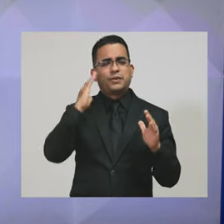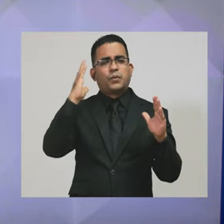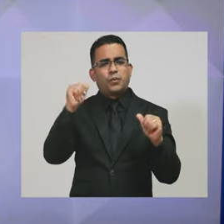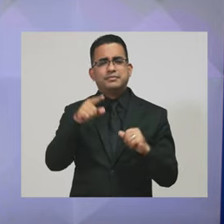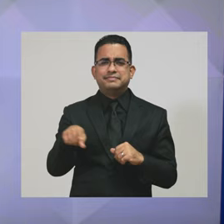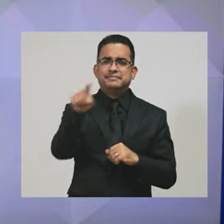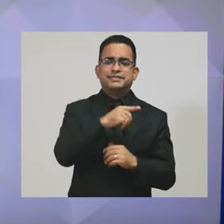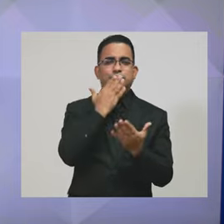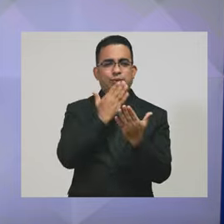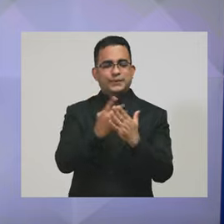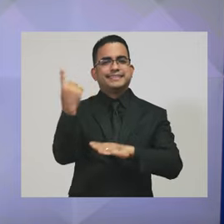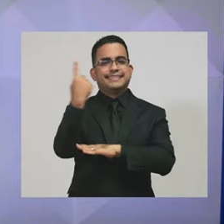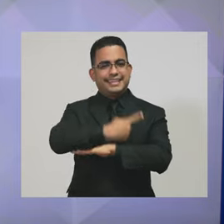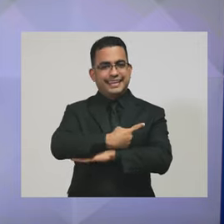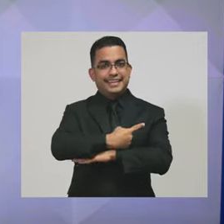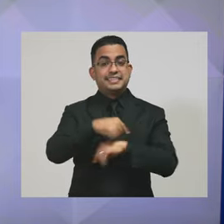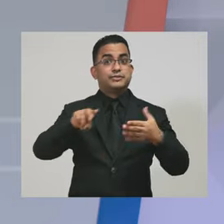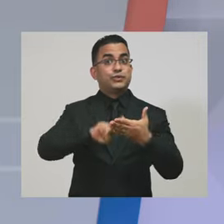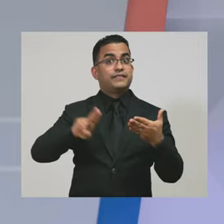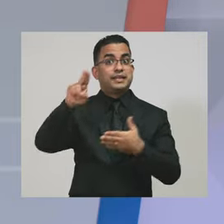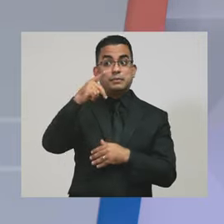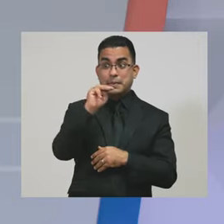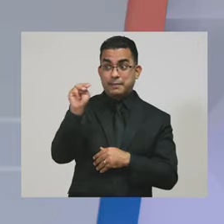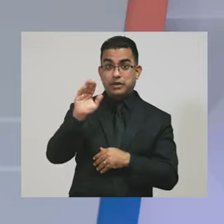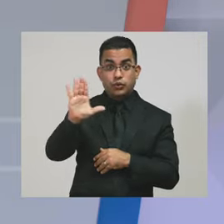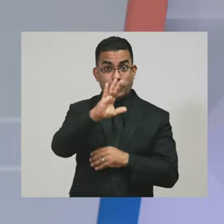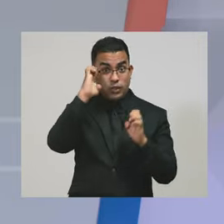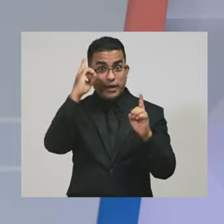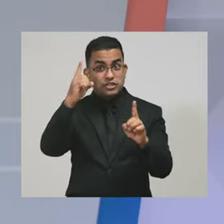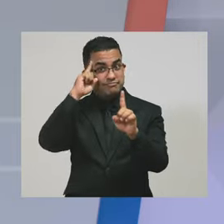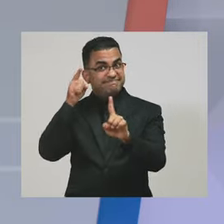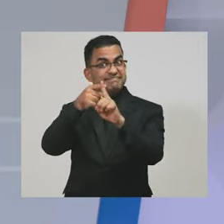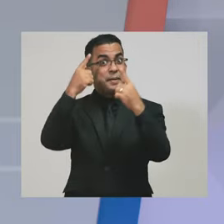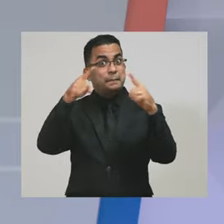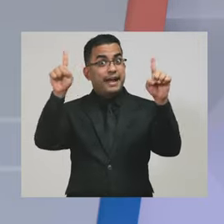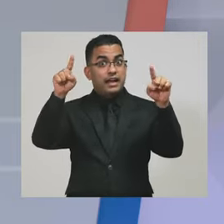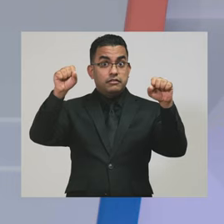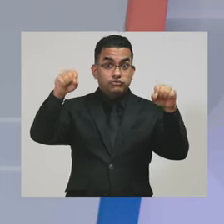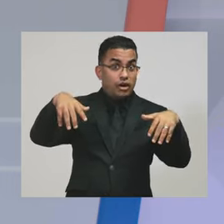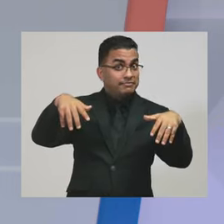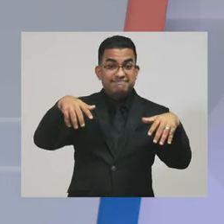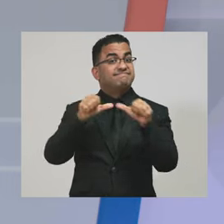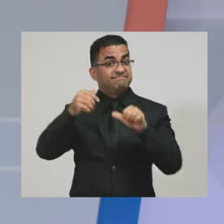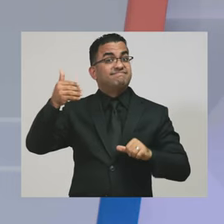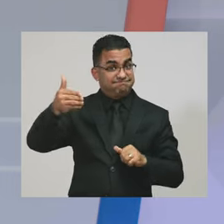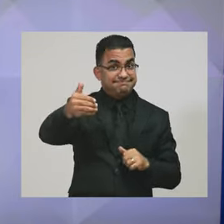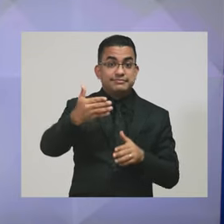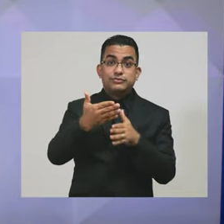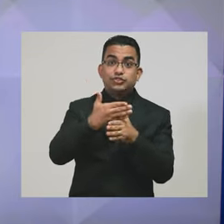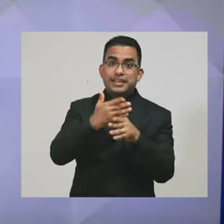les deseamos un feliz el resto del día en la poca máxima tu educación y camino al éxito no se